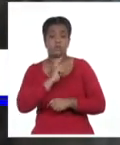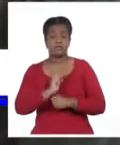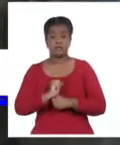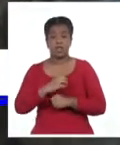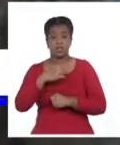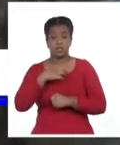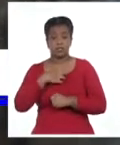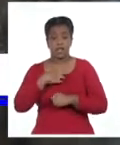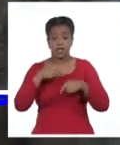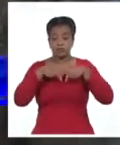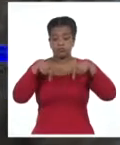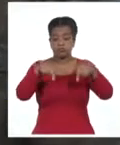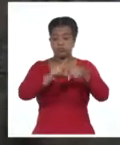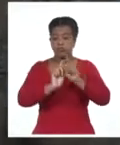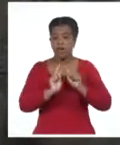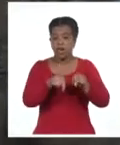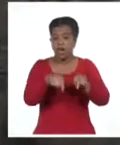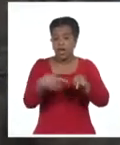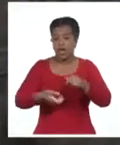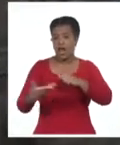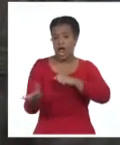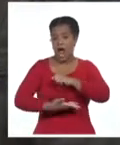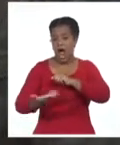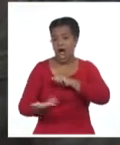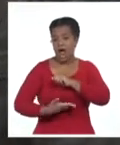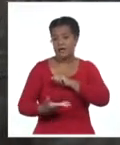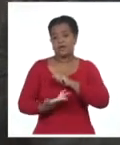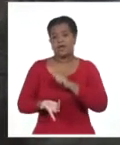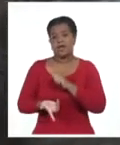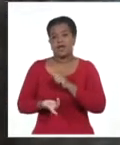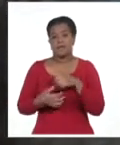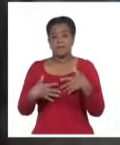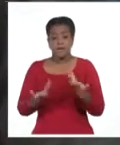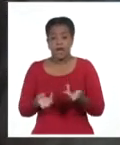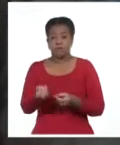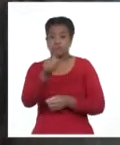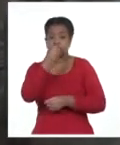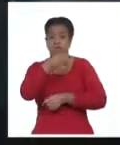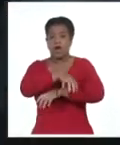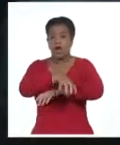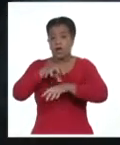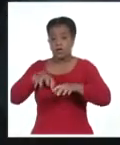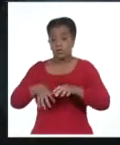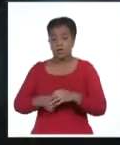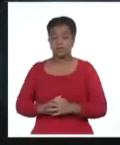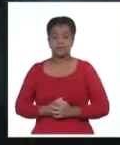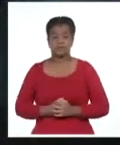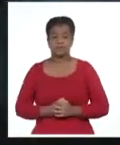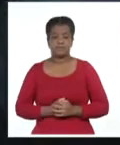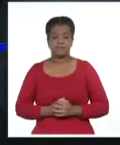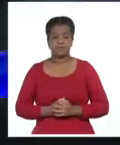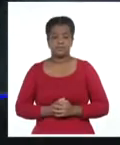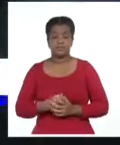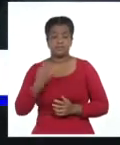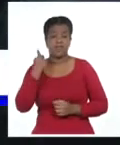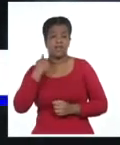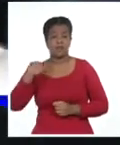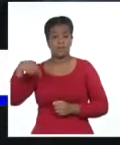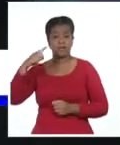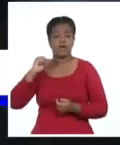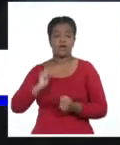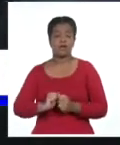la caña y al quingrá, nada más que para el tema del complemento de la comida animal. El año pasado exportamos en el orden de